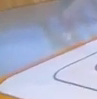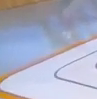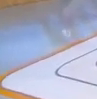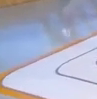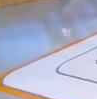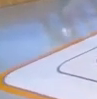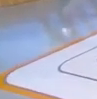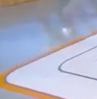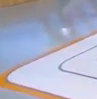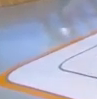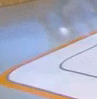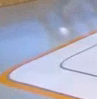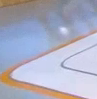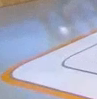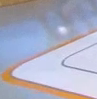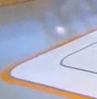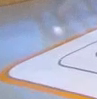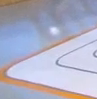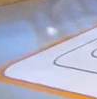que está mal.